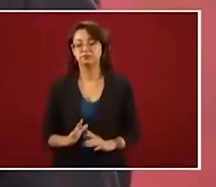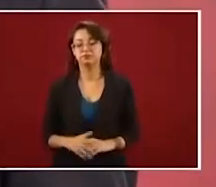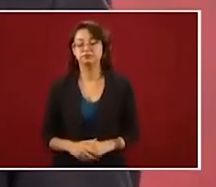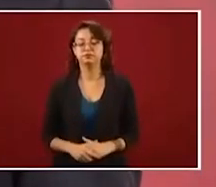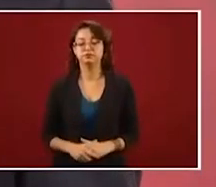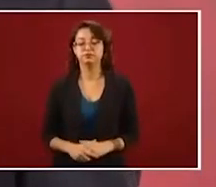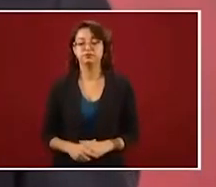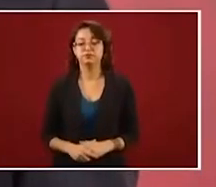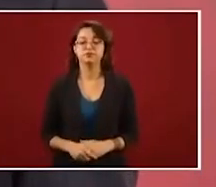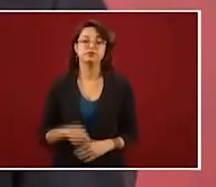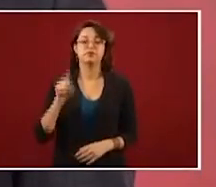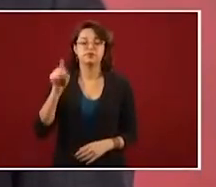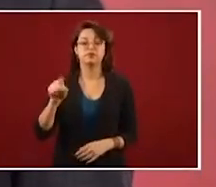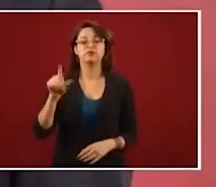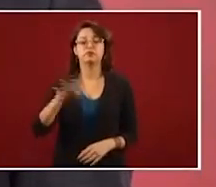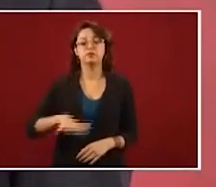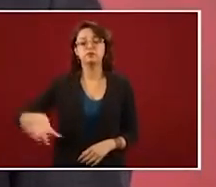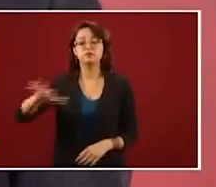En Guerrero